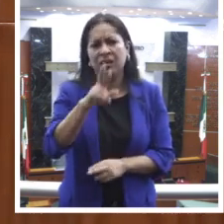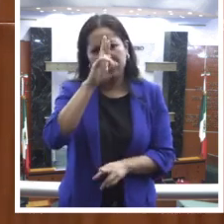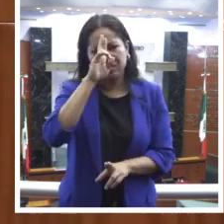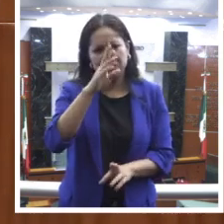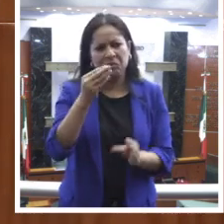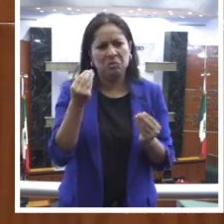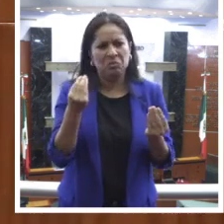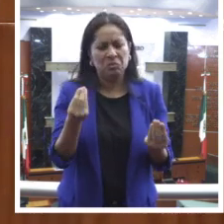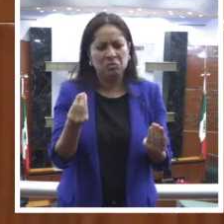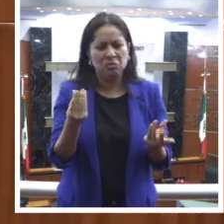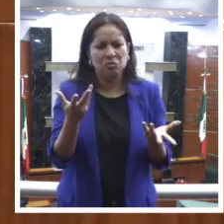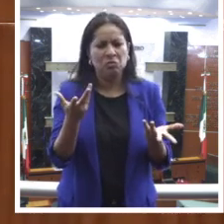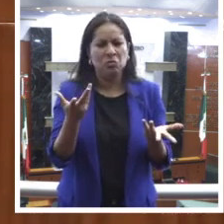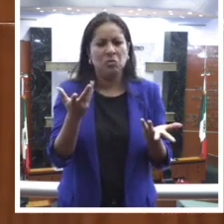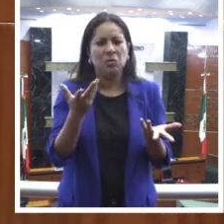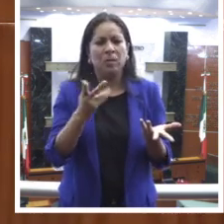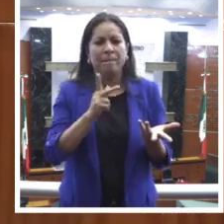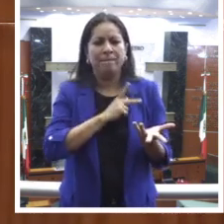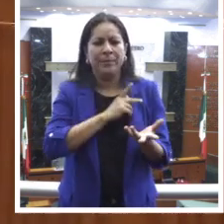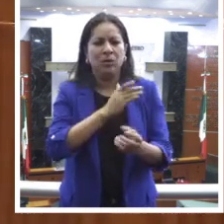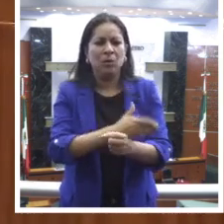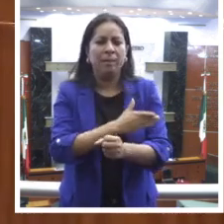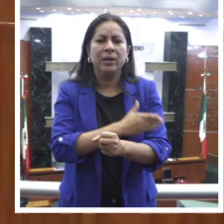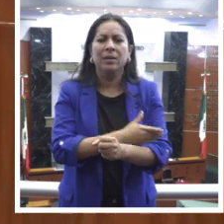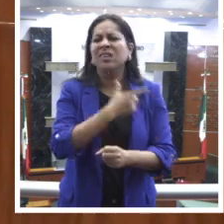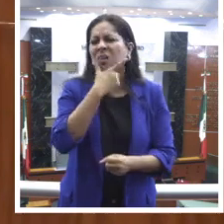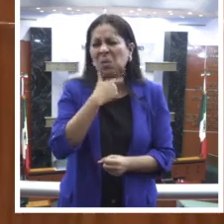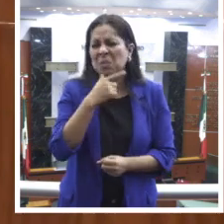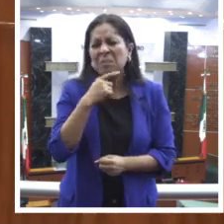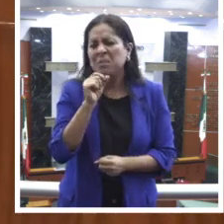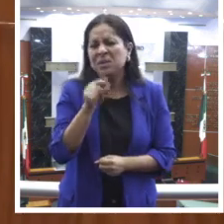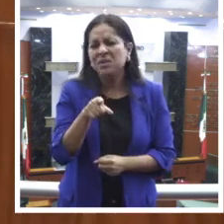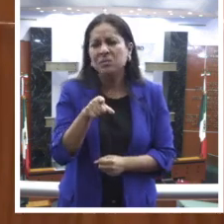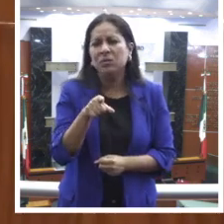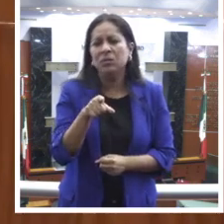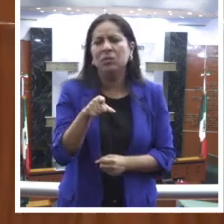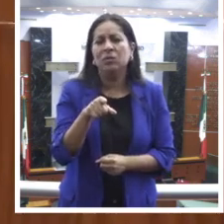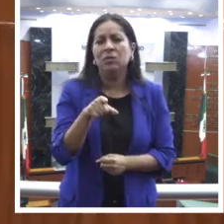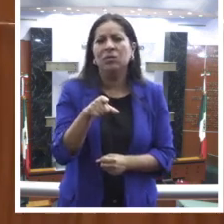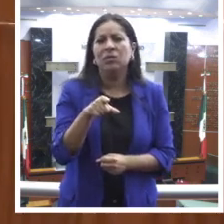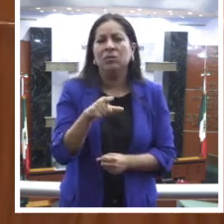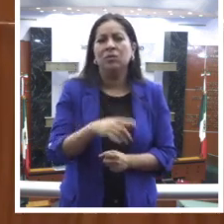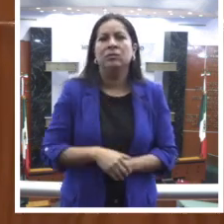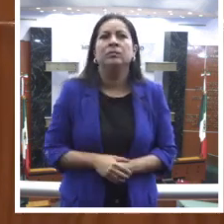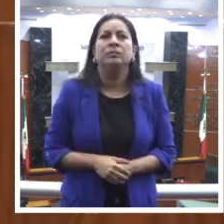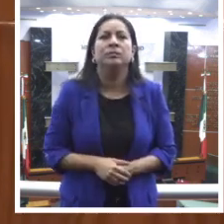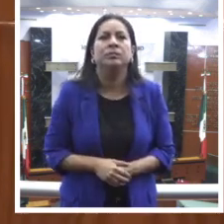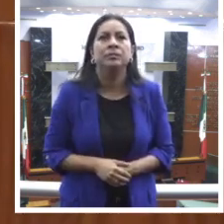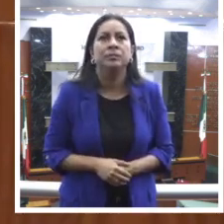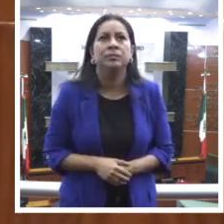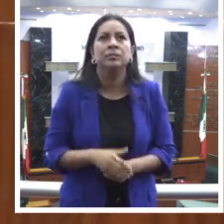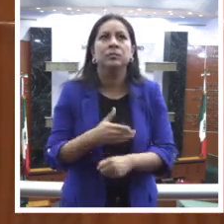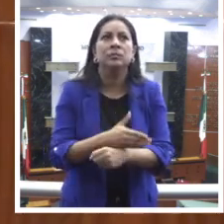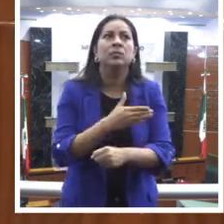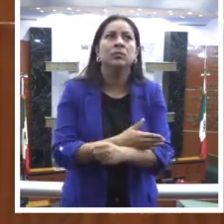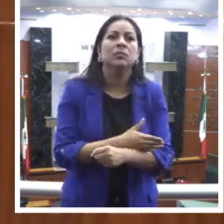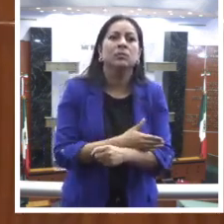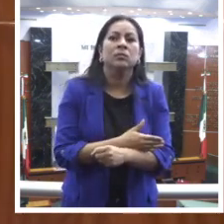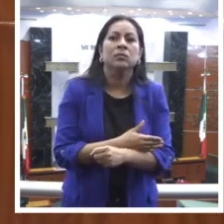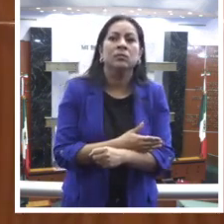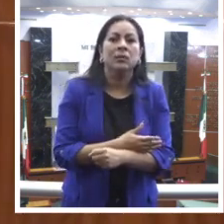mucho y mi compañero robel Por supuesto también un compañero